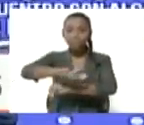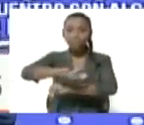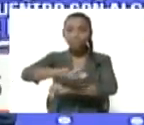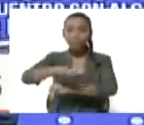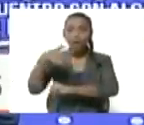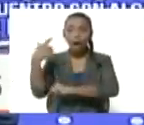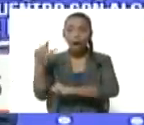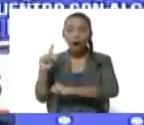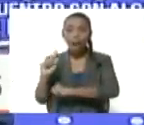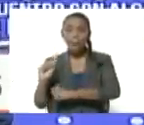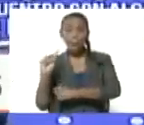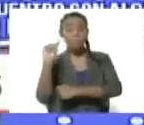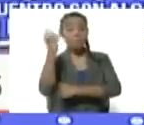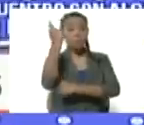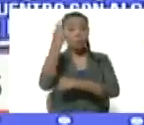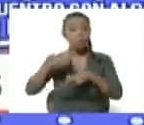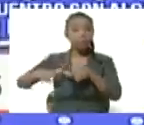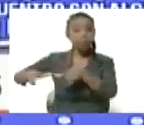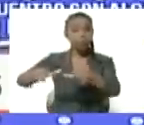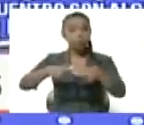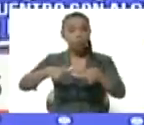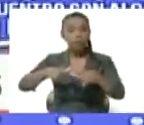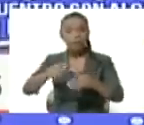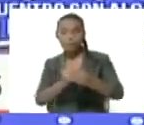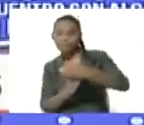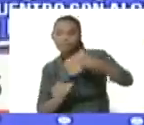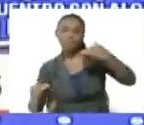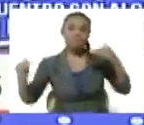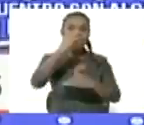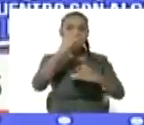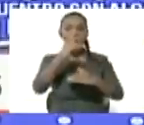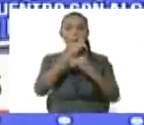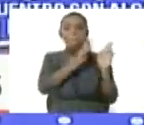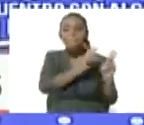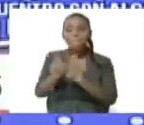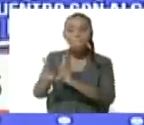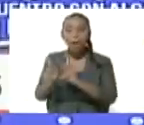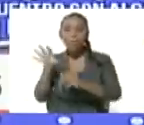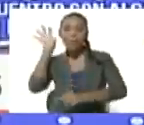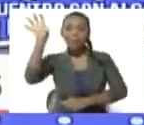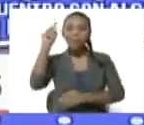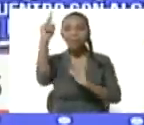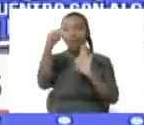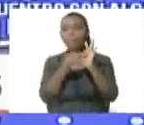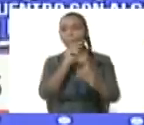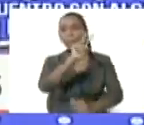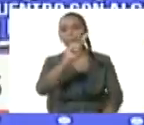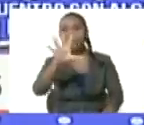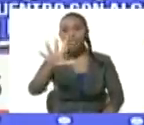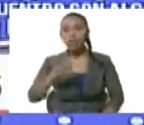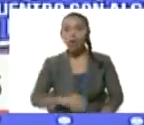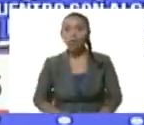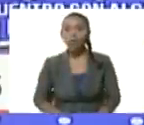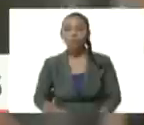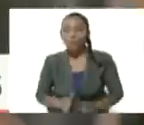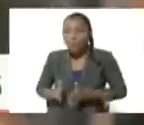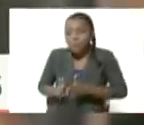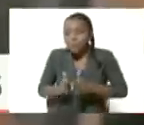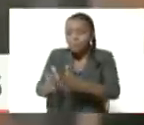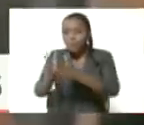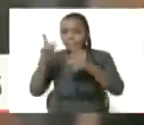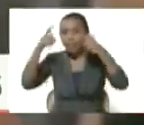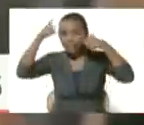en primer lugar y por encima de todo el plan de la patria 2025, el camino de